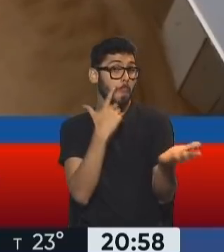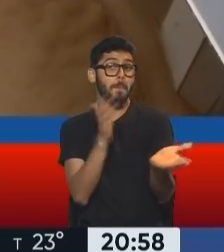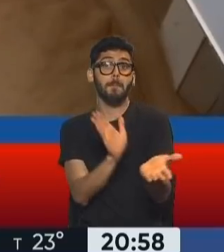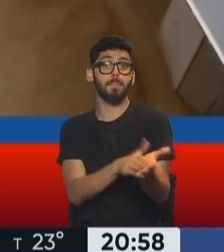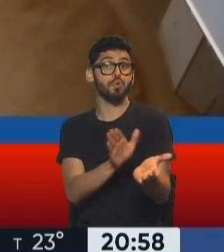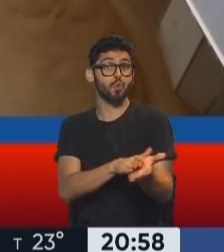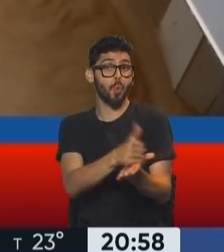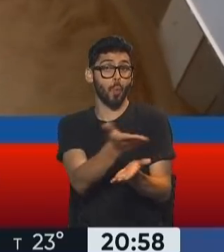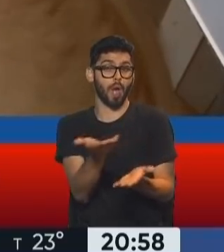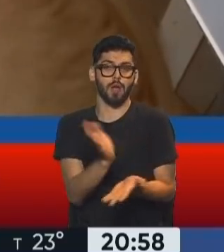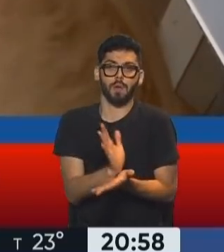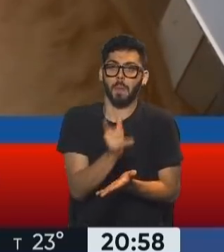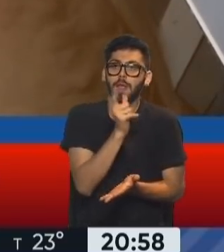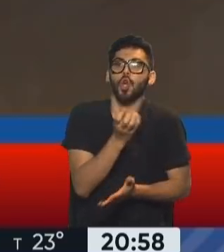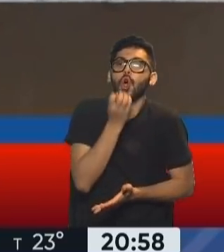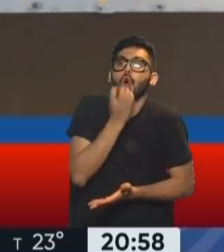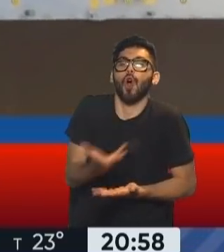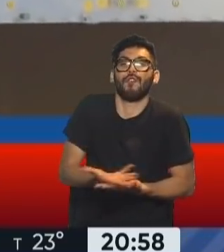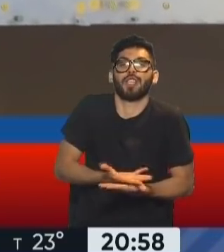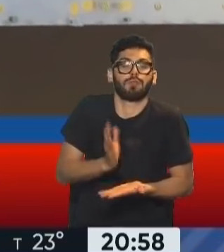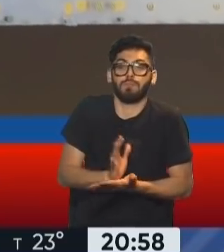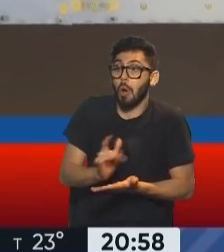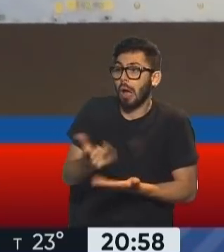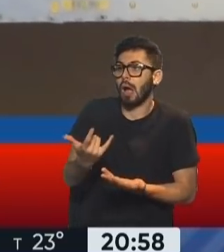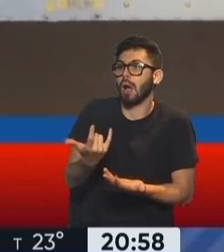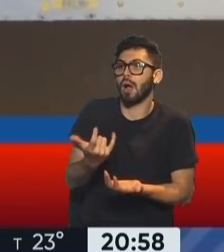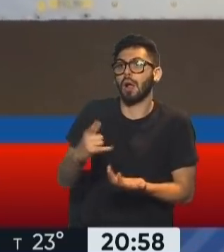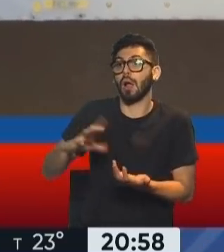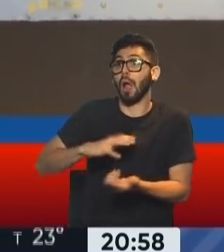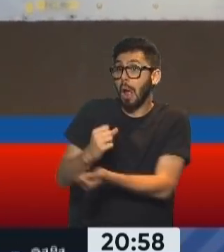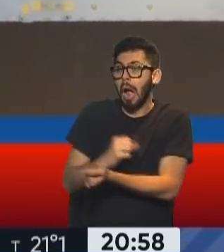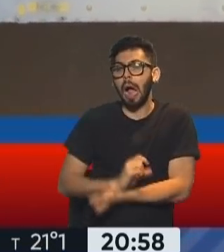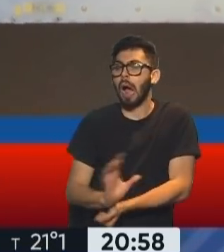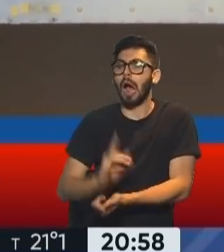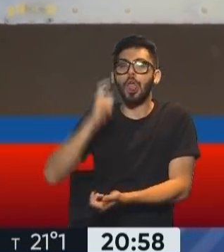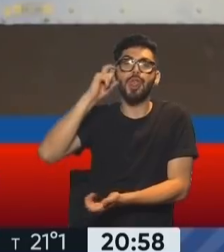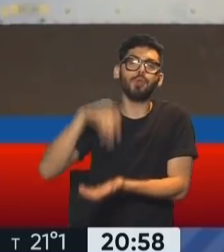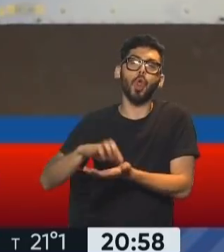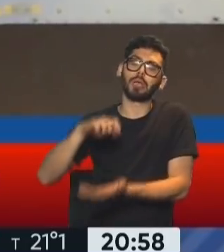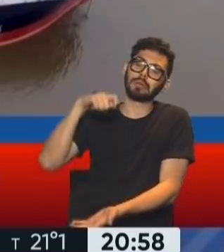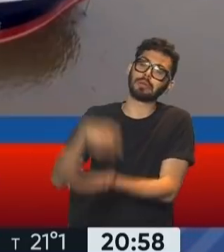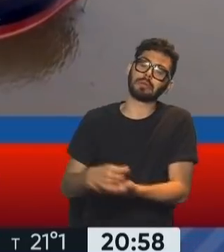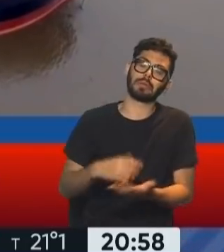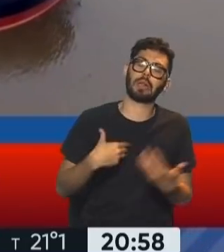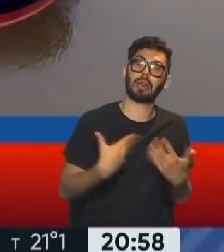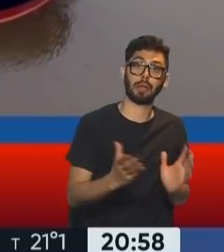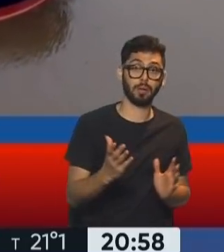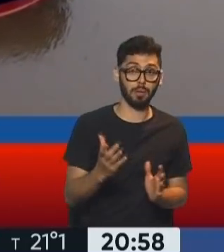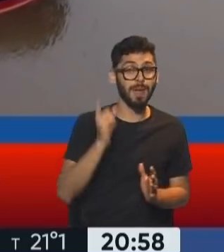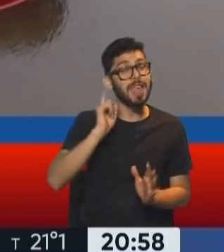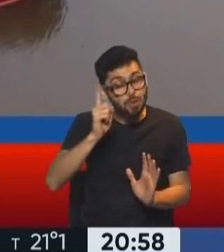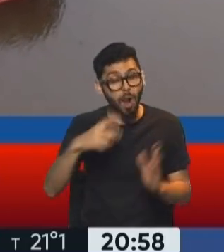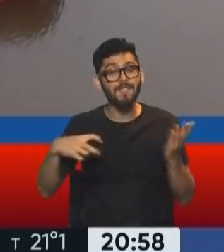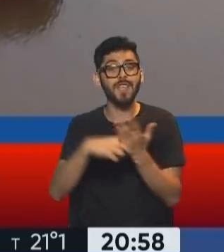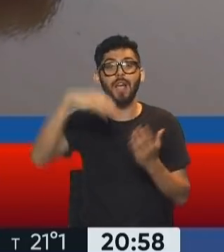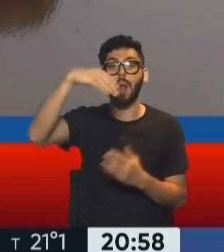hecho una especie de confesión de partes con esto de comprar la libertad condicional por 10 millones de dólares. Igualmente el fiscal Moreno tiene probado el